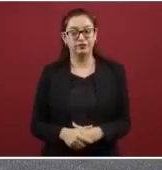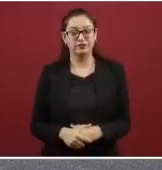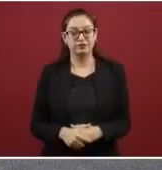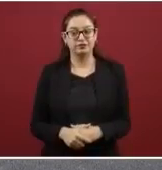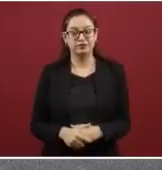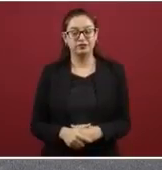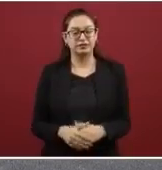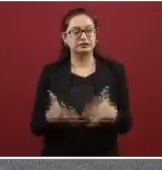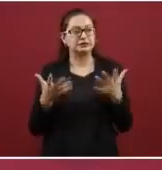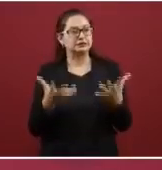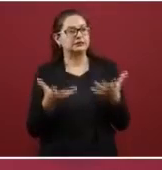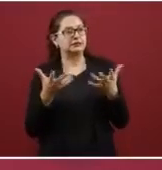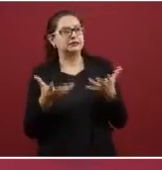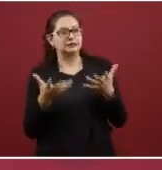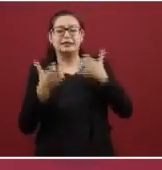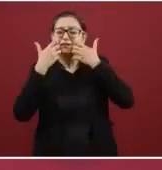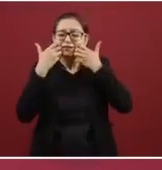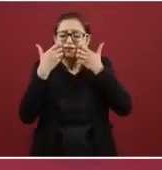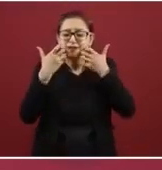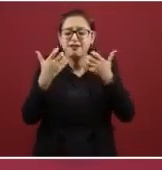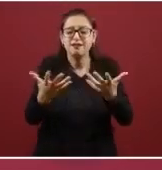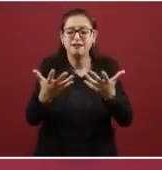demandando, pero yo no puedo